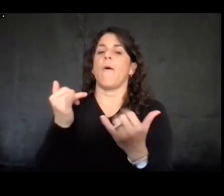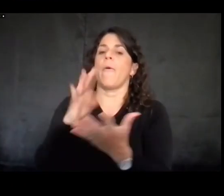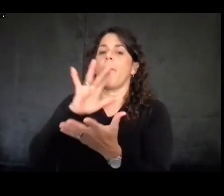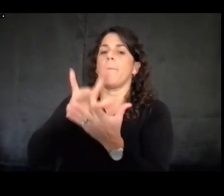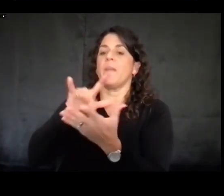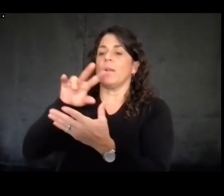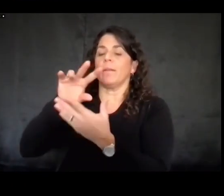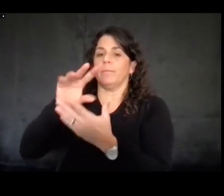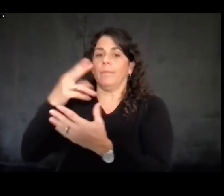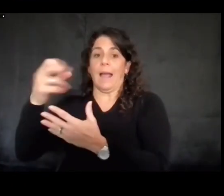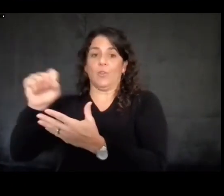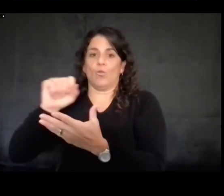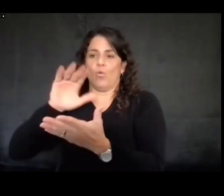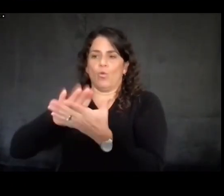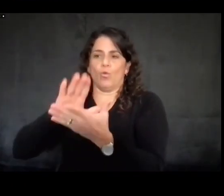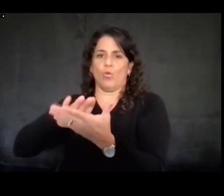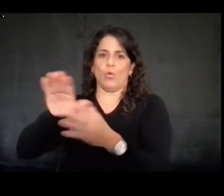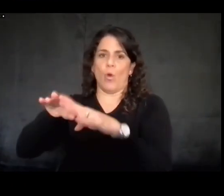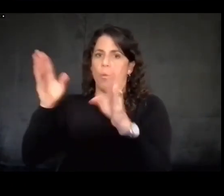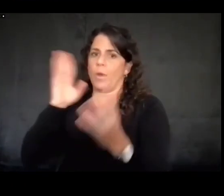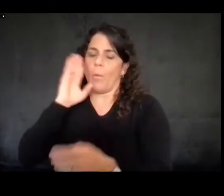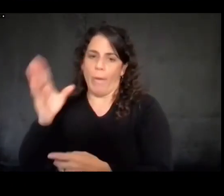si tenemos